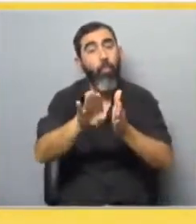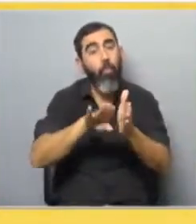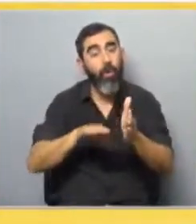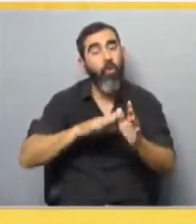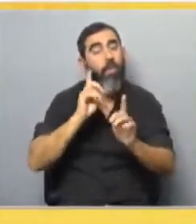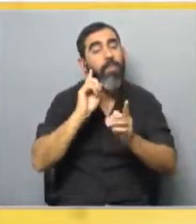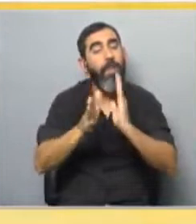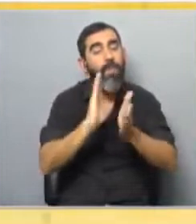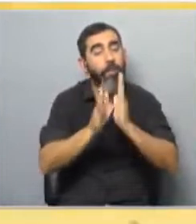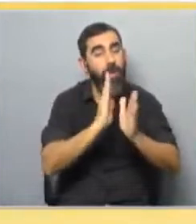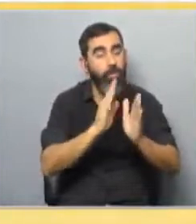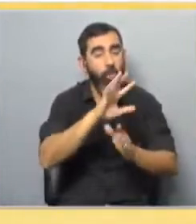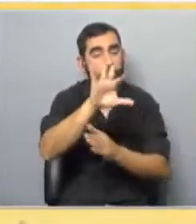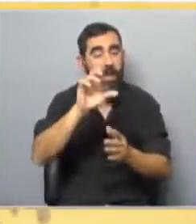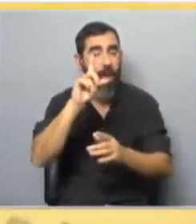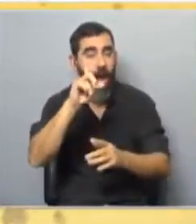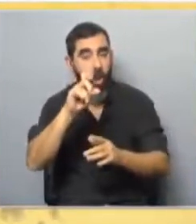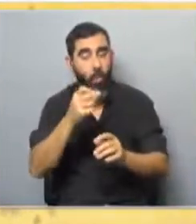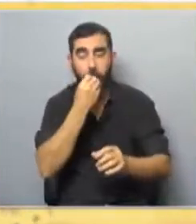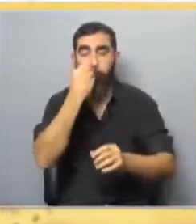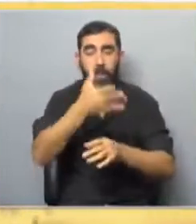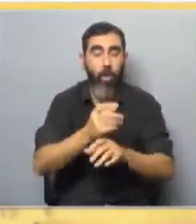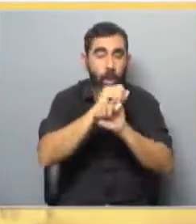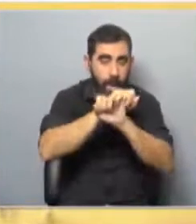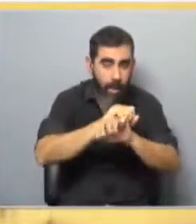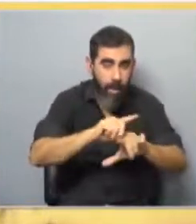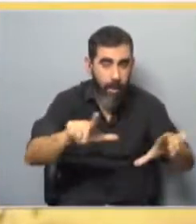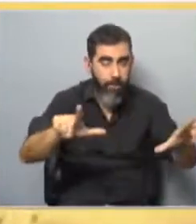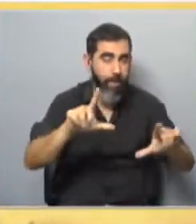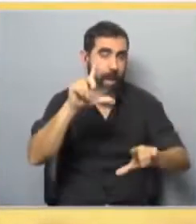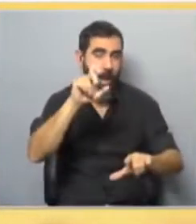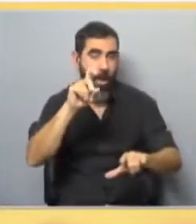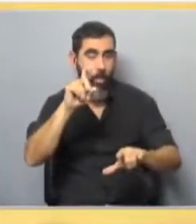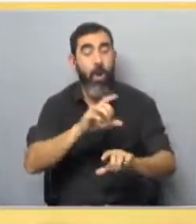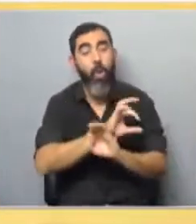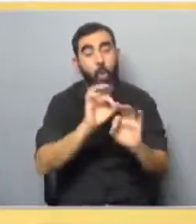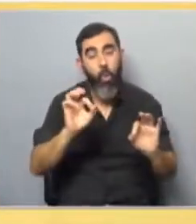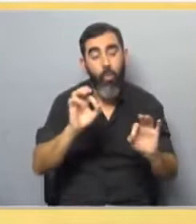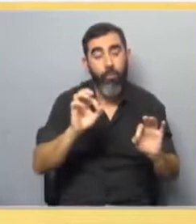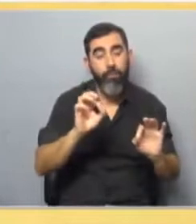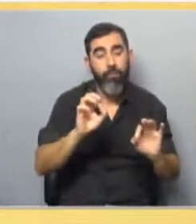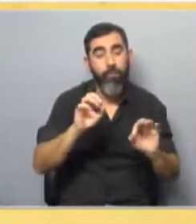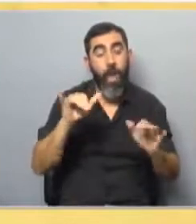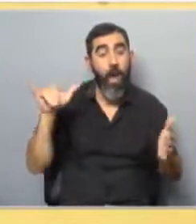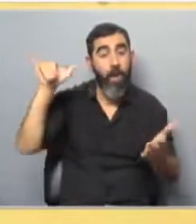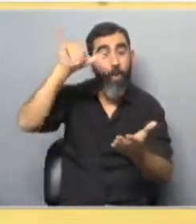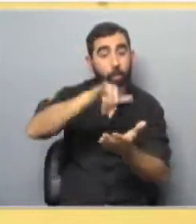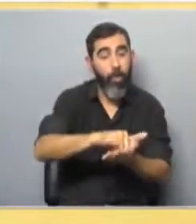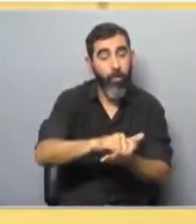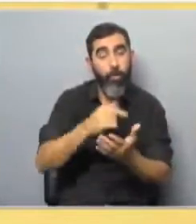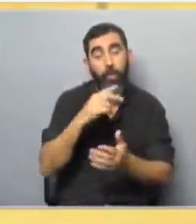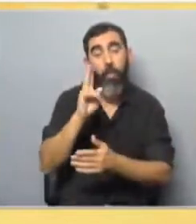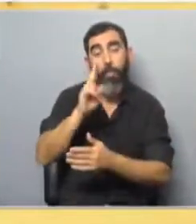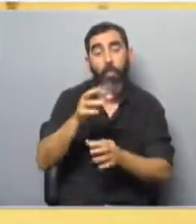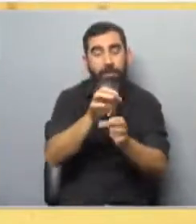tratamiento, se tratan para que se liberen de forma inocua, o bueno, todo lo que se hace en los aeropuertos, ¿no?, de que no se puedan